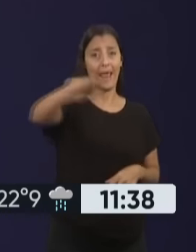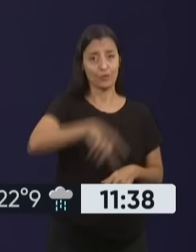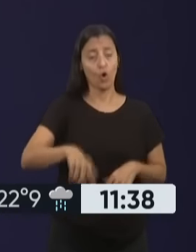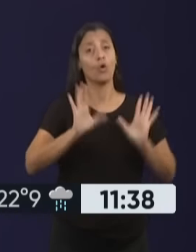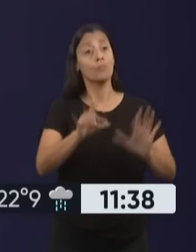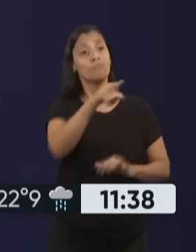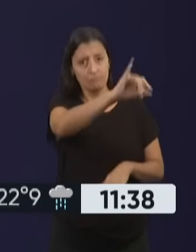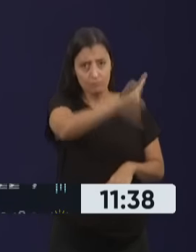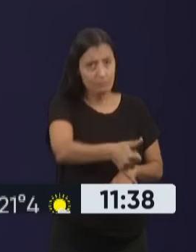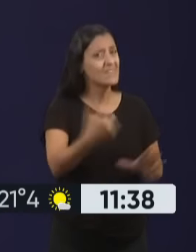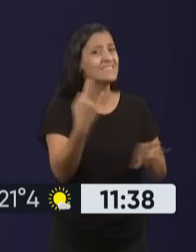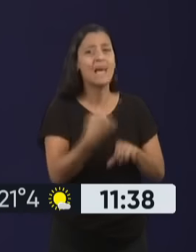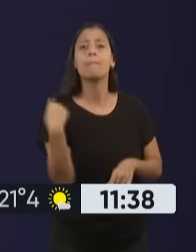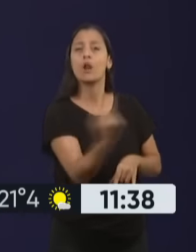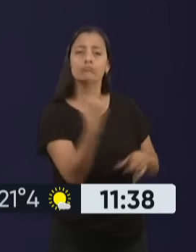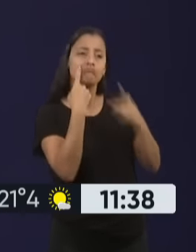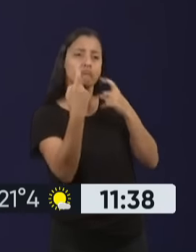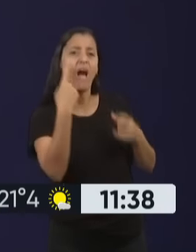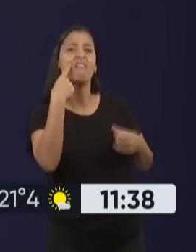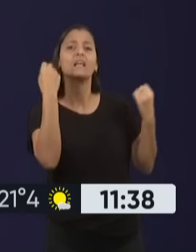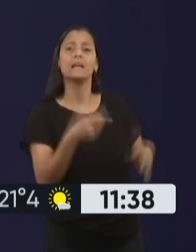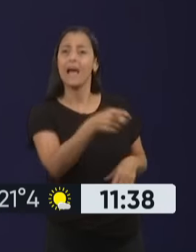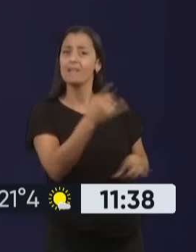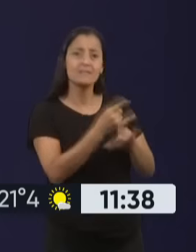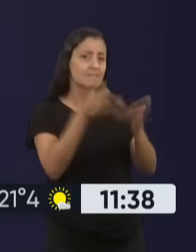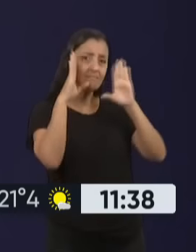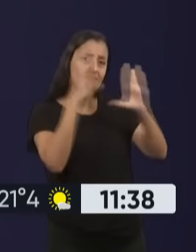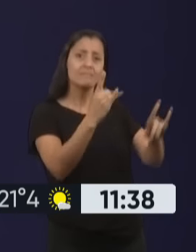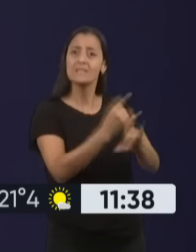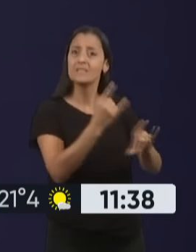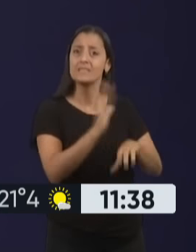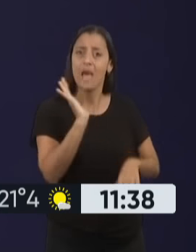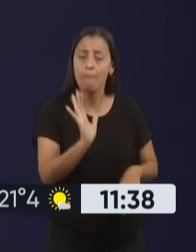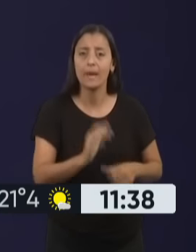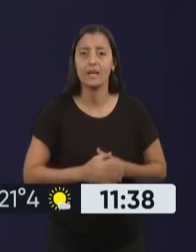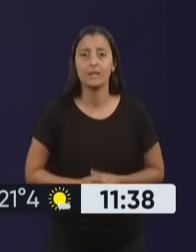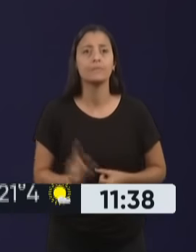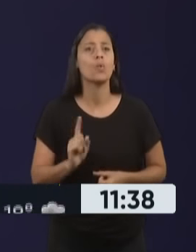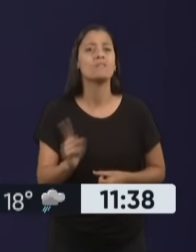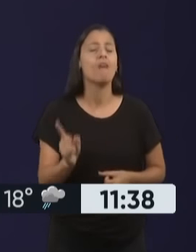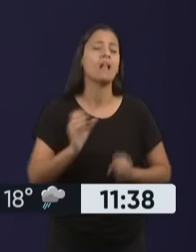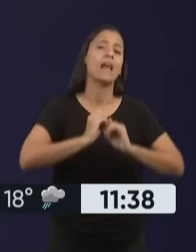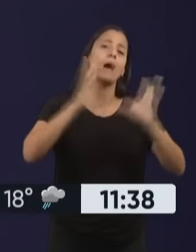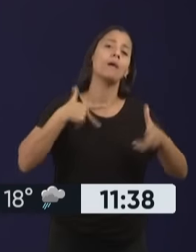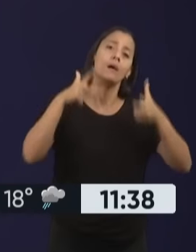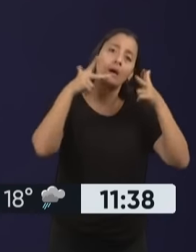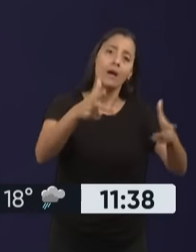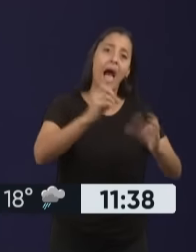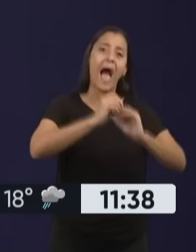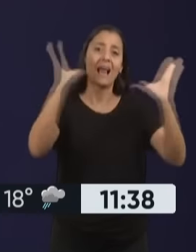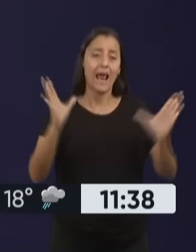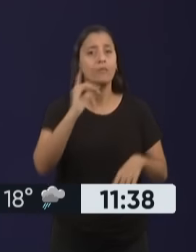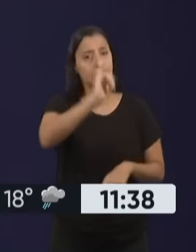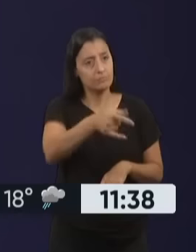así que eso va a estar siempre en revisión no hay no hay nada que uno pueda que uno pueda aclarar Más allá de que